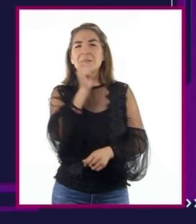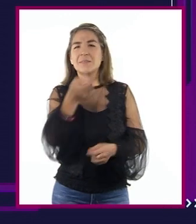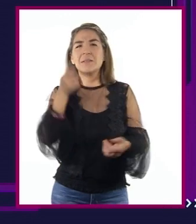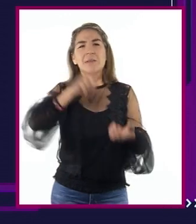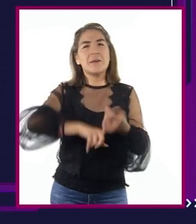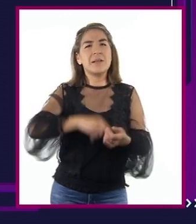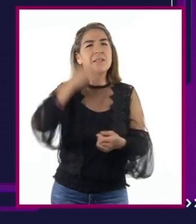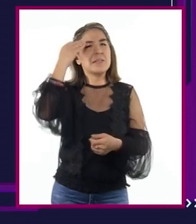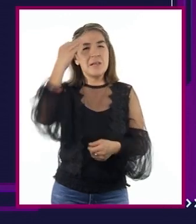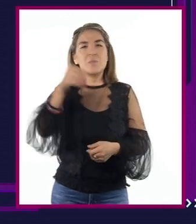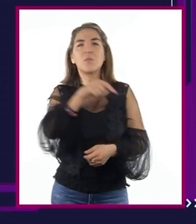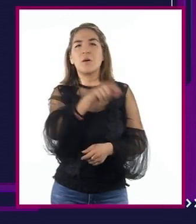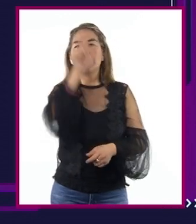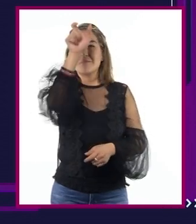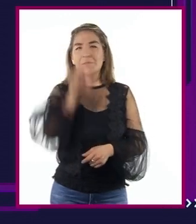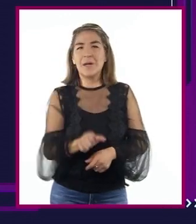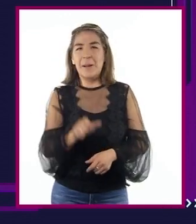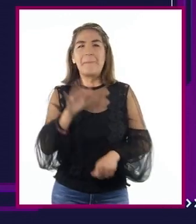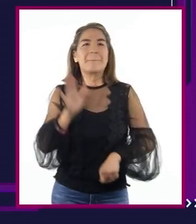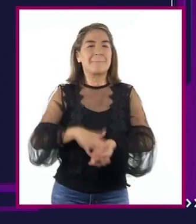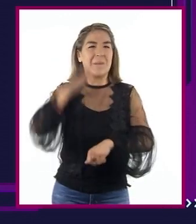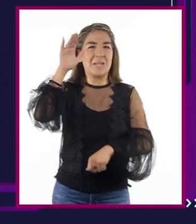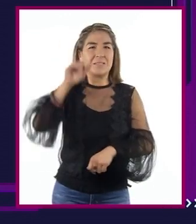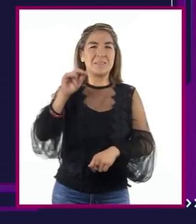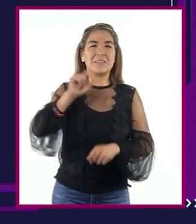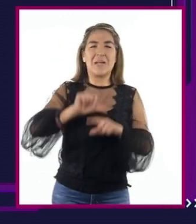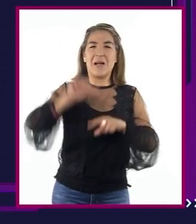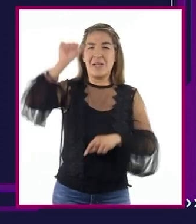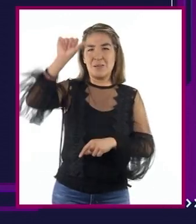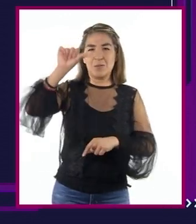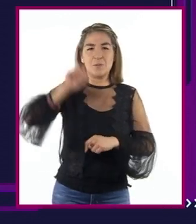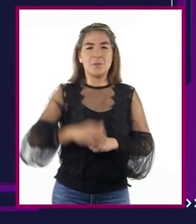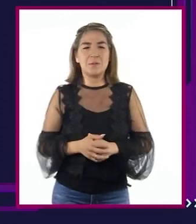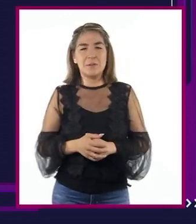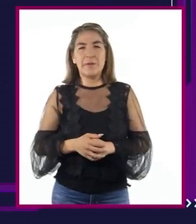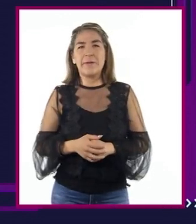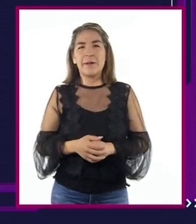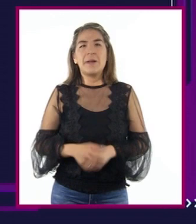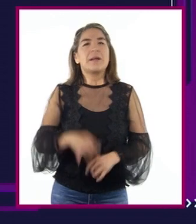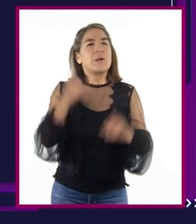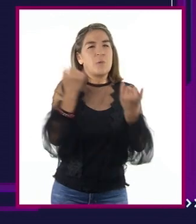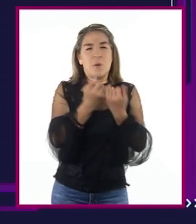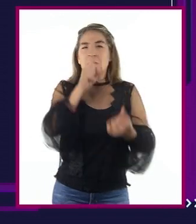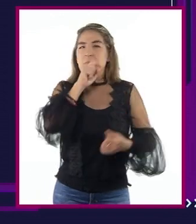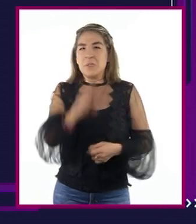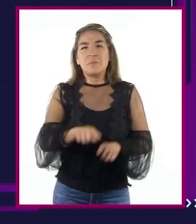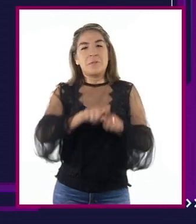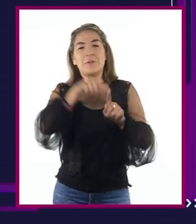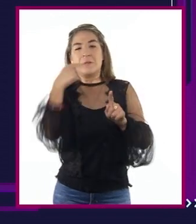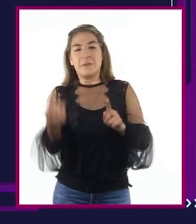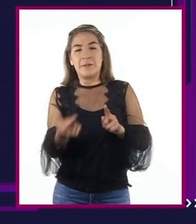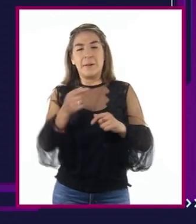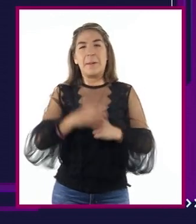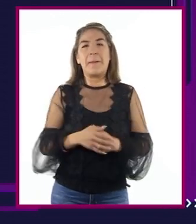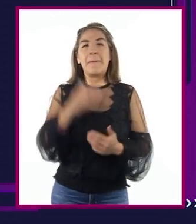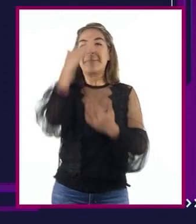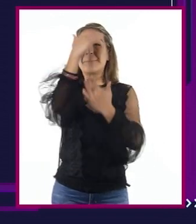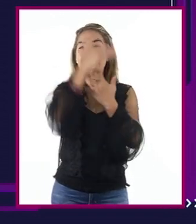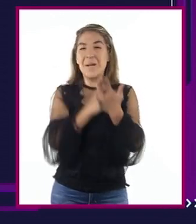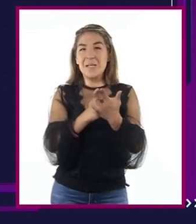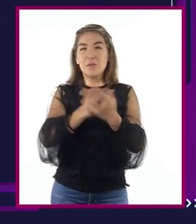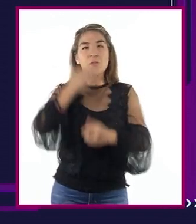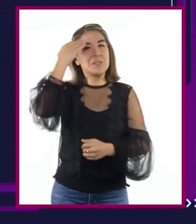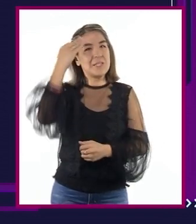intervalo corresponde la barra de mayor altura. De la misma manera, observamos que la barra de menor